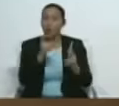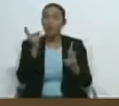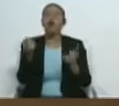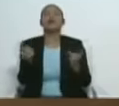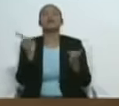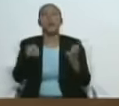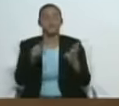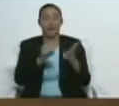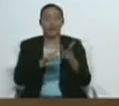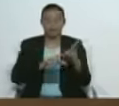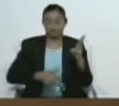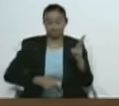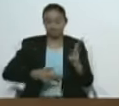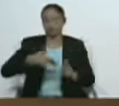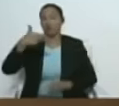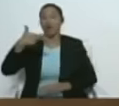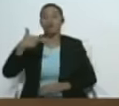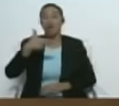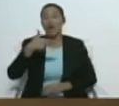en lugares